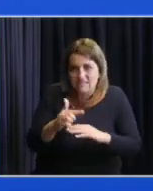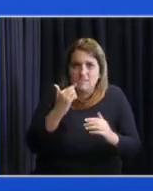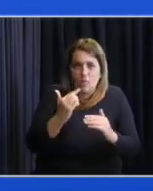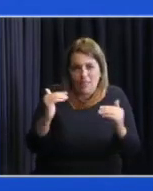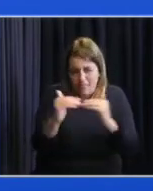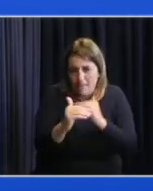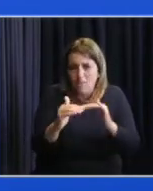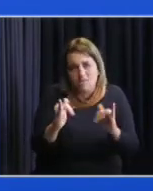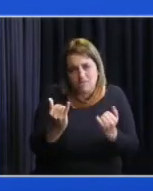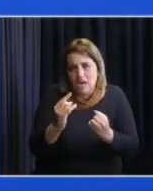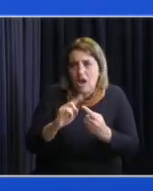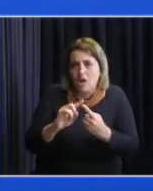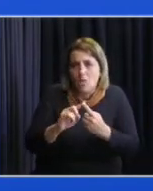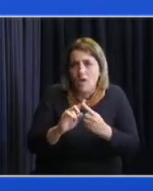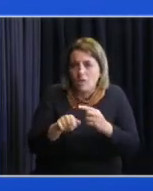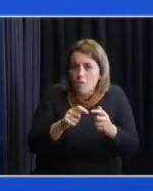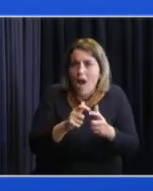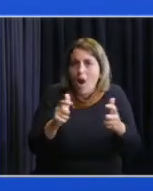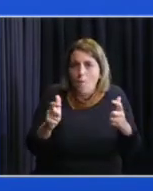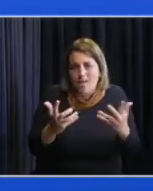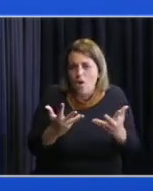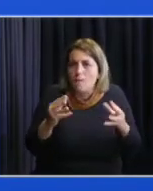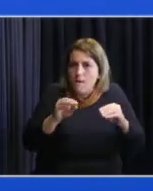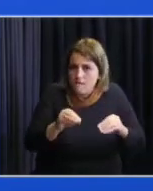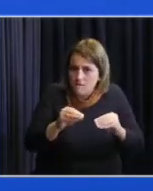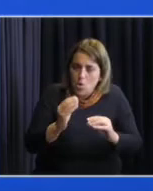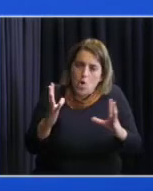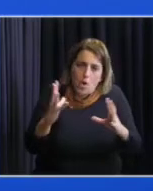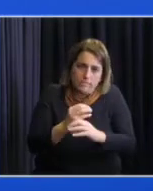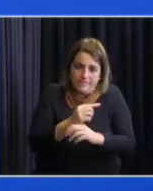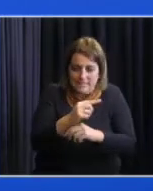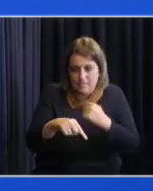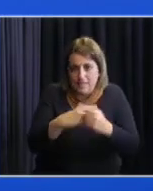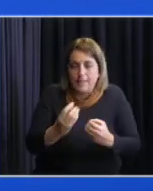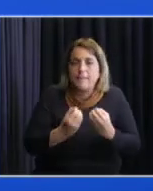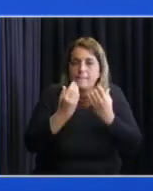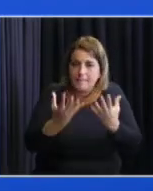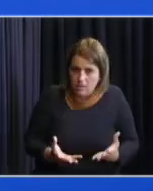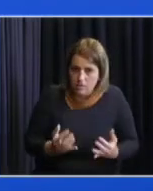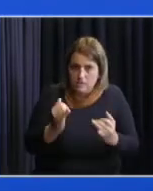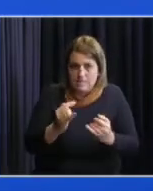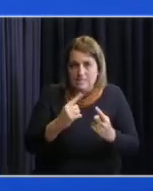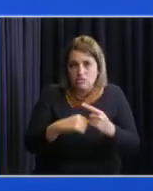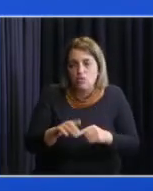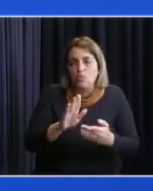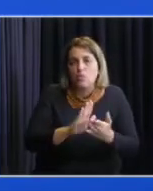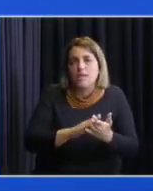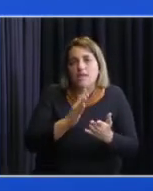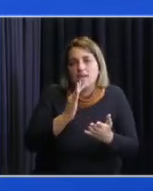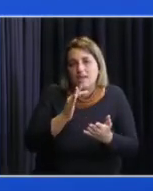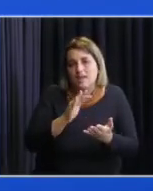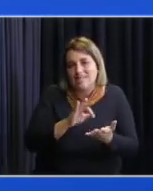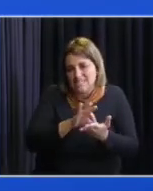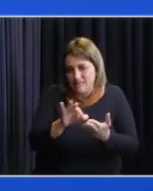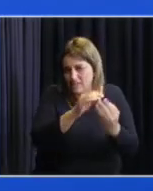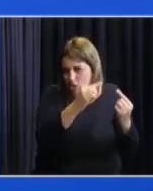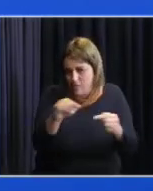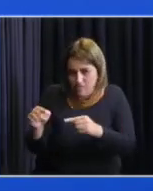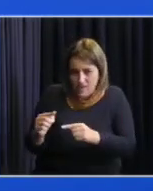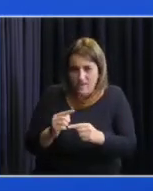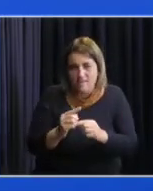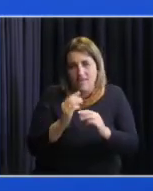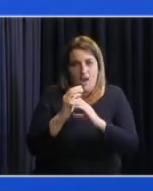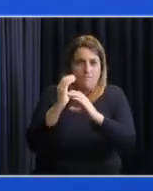va a estar a través del transporte urbano, interdepartamental y suburbano. Lo